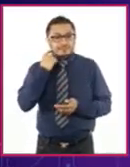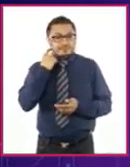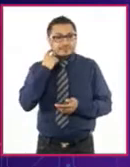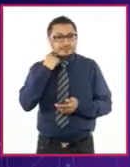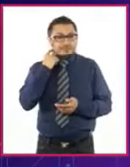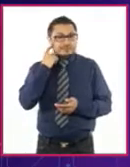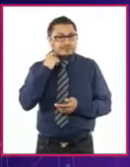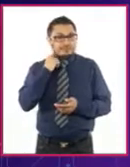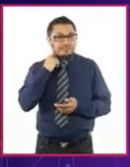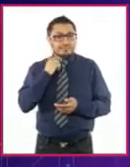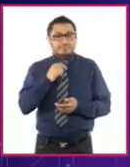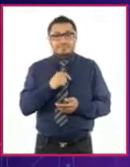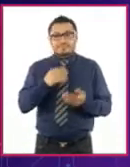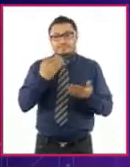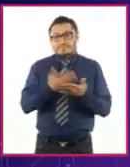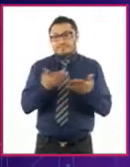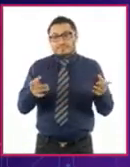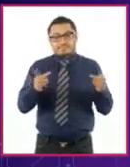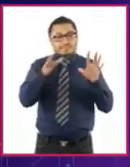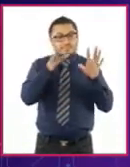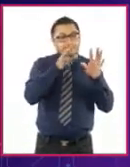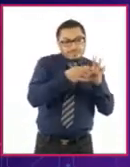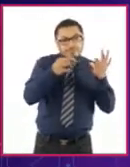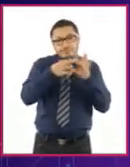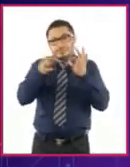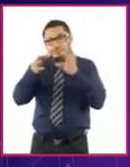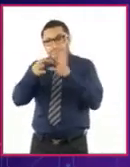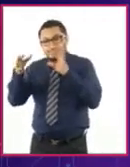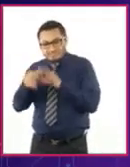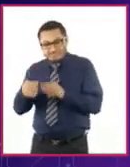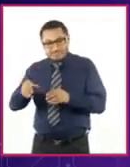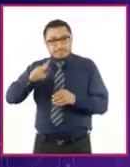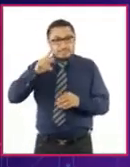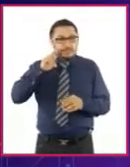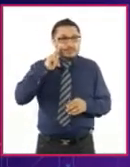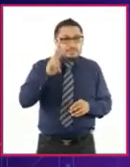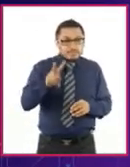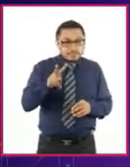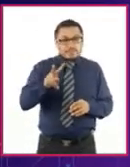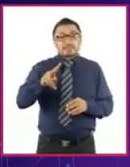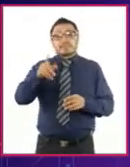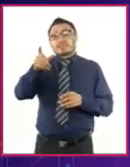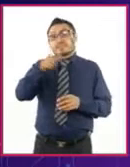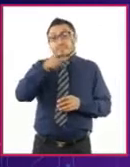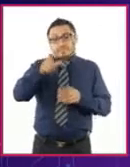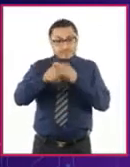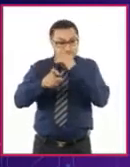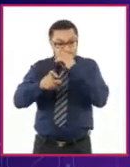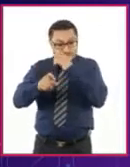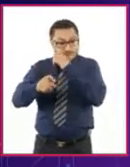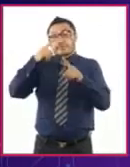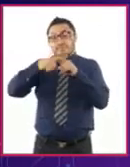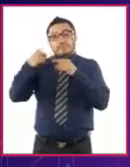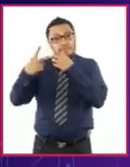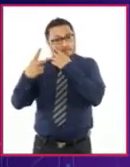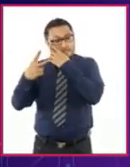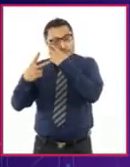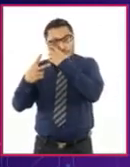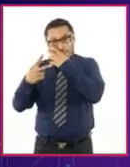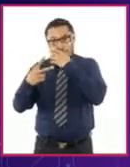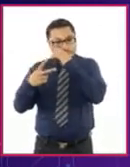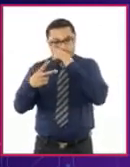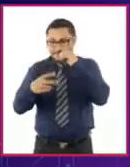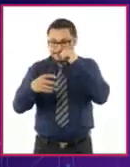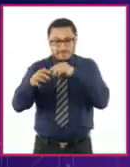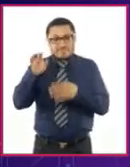Para completar el despeje de la incógnita, observemos que X está multiplicada por 2, por